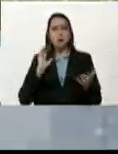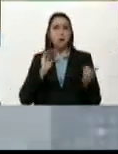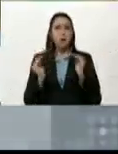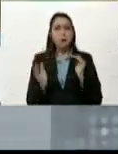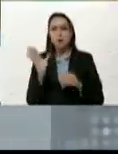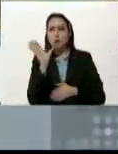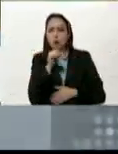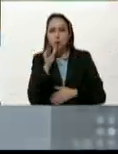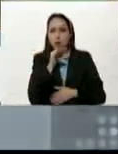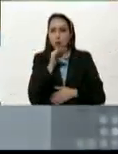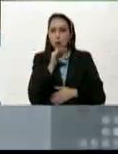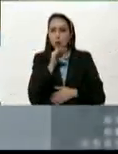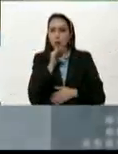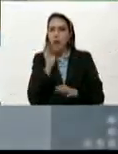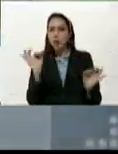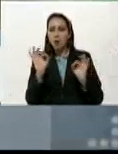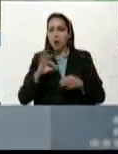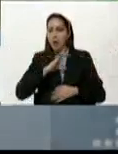espirituales